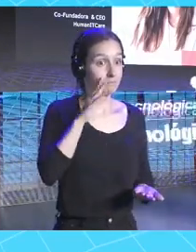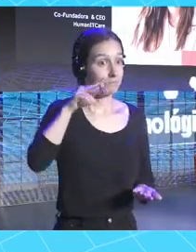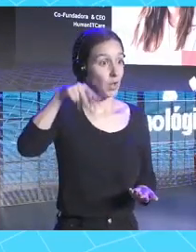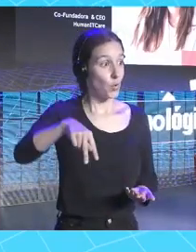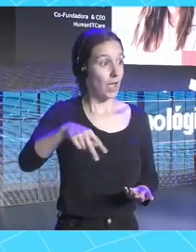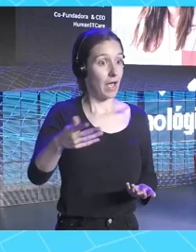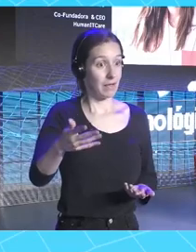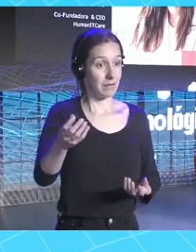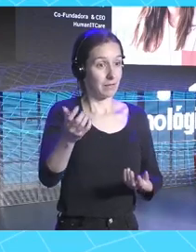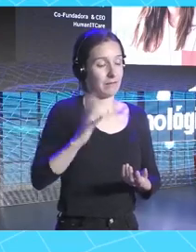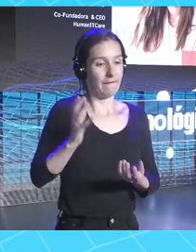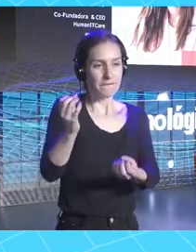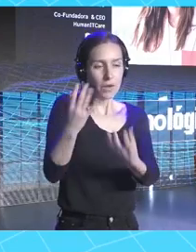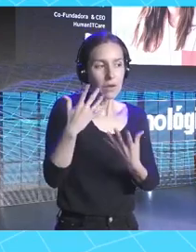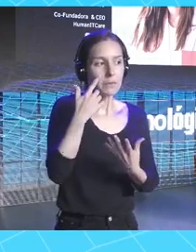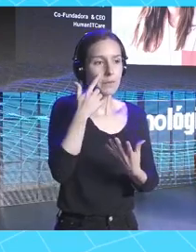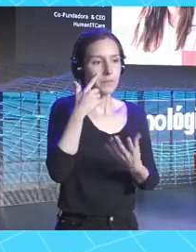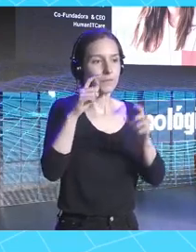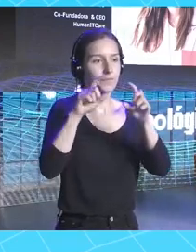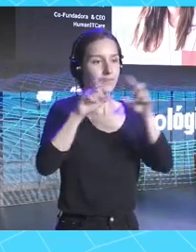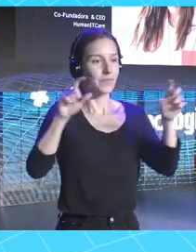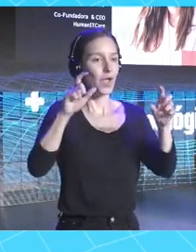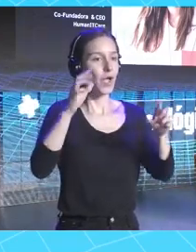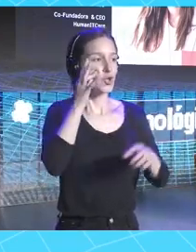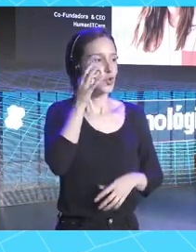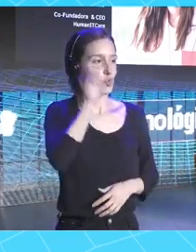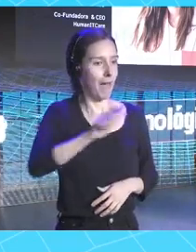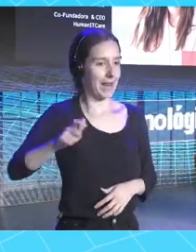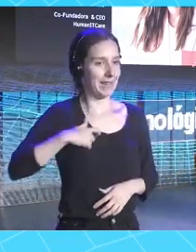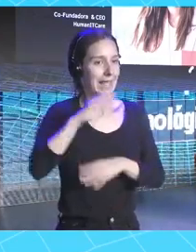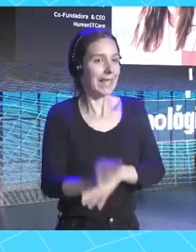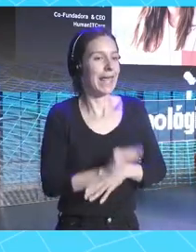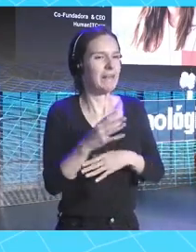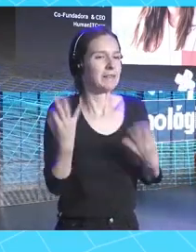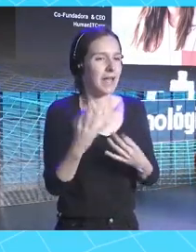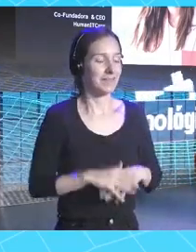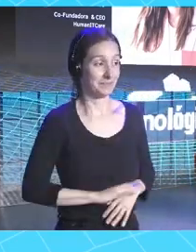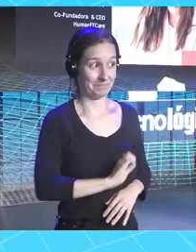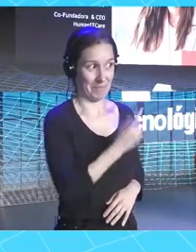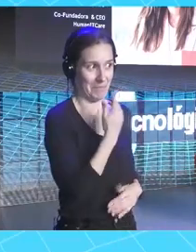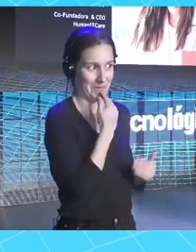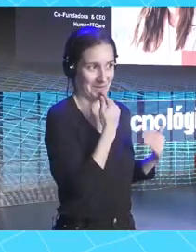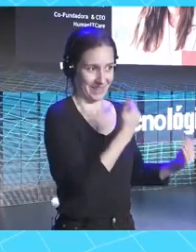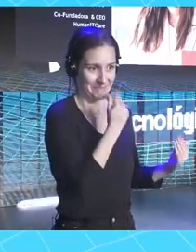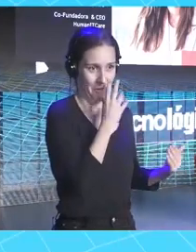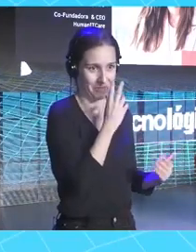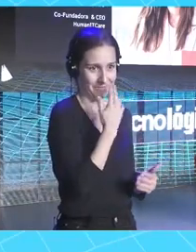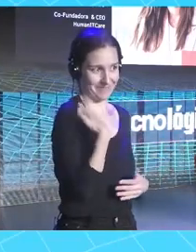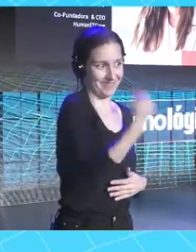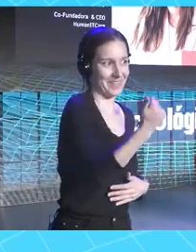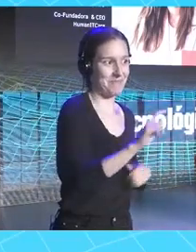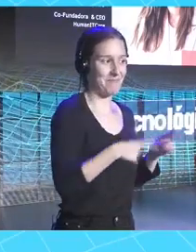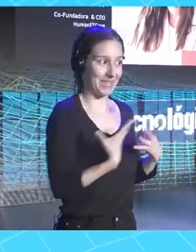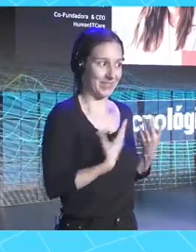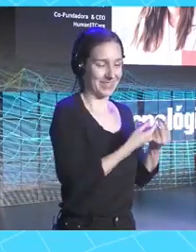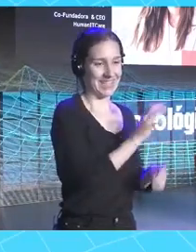favor cuéntanos que es humanity care primero de todo Muchísimas gracias también por estar aquí en esta tierra tan bonita Y con Silvia que es un honor